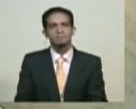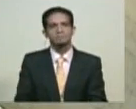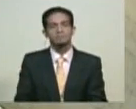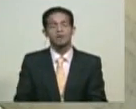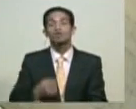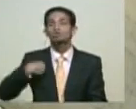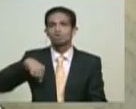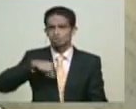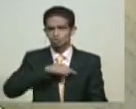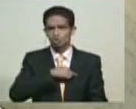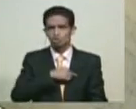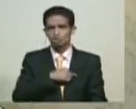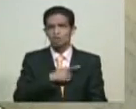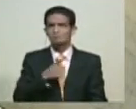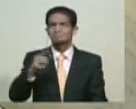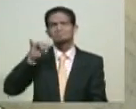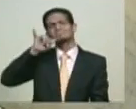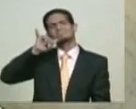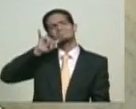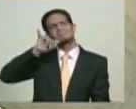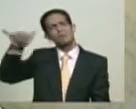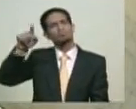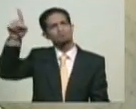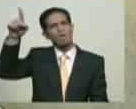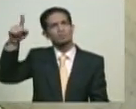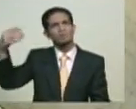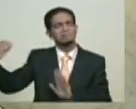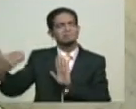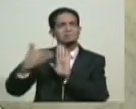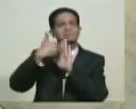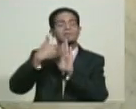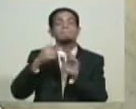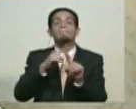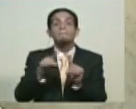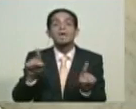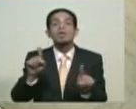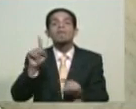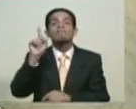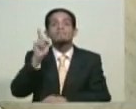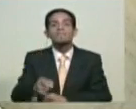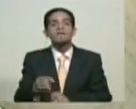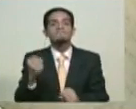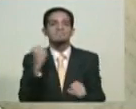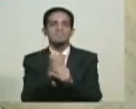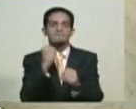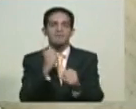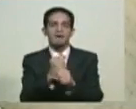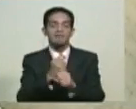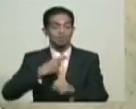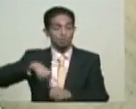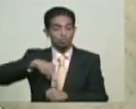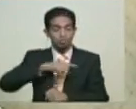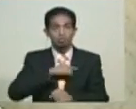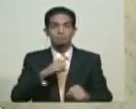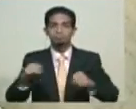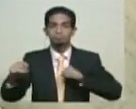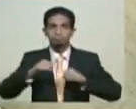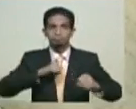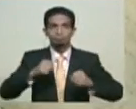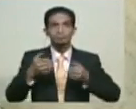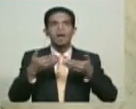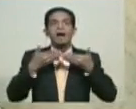Nosotros seguiremos denunciando esas sanciones, pero debemos trabajar por abrir puertas para el